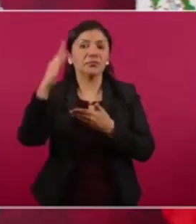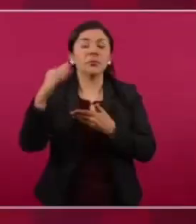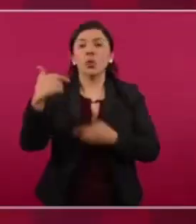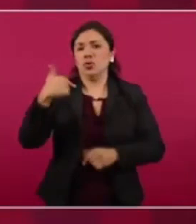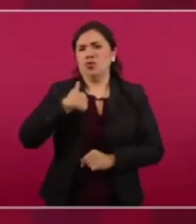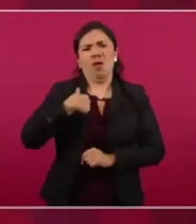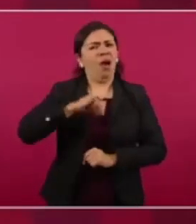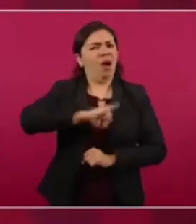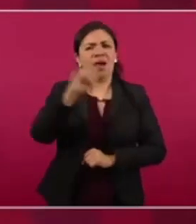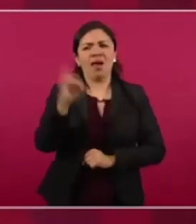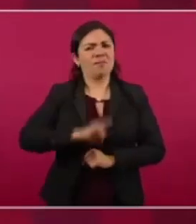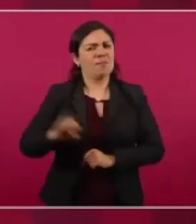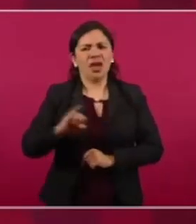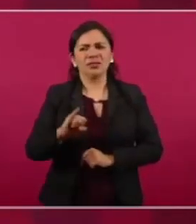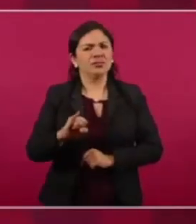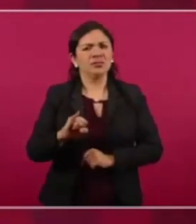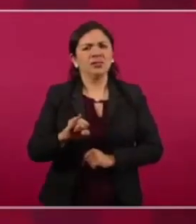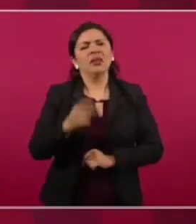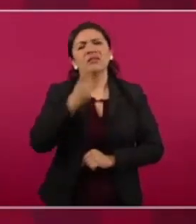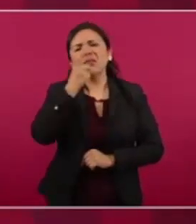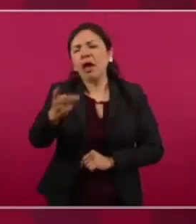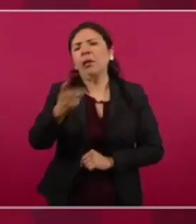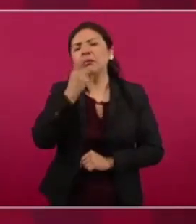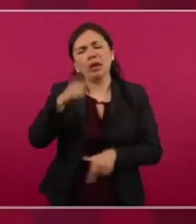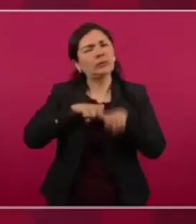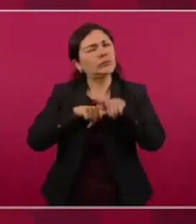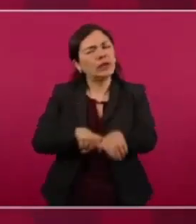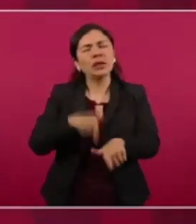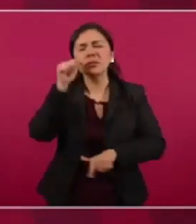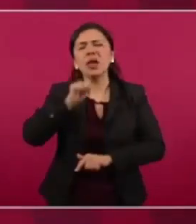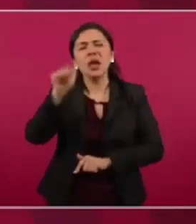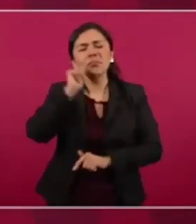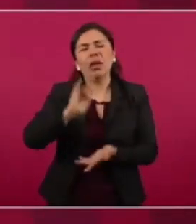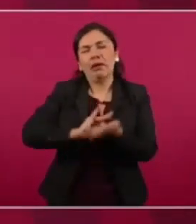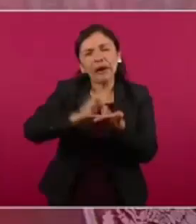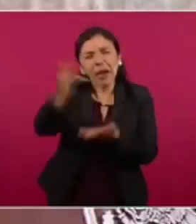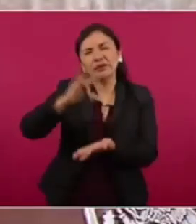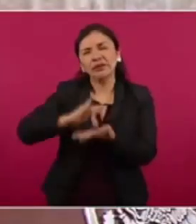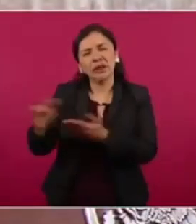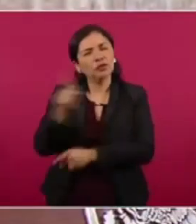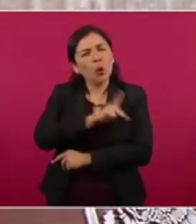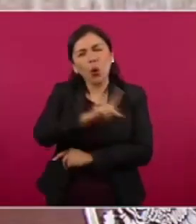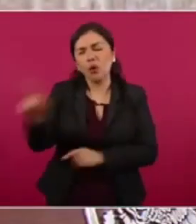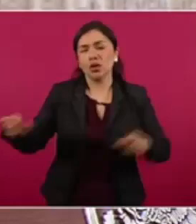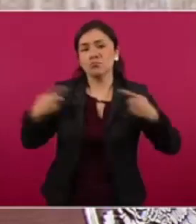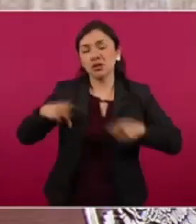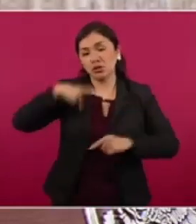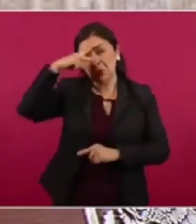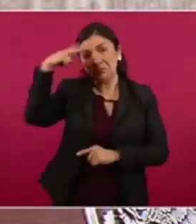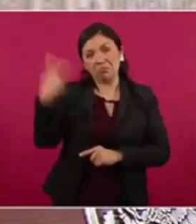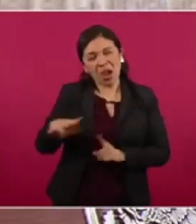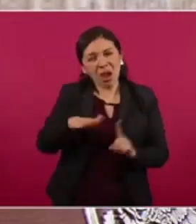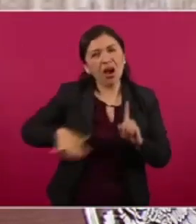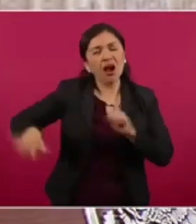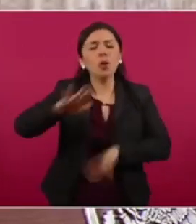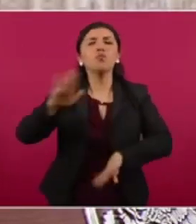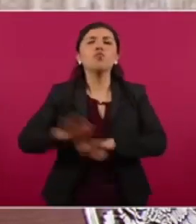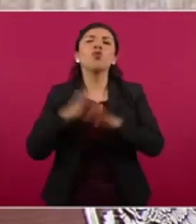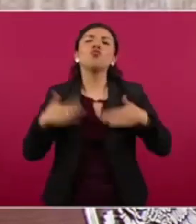dejar de agradecerle al pueblo su confianza,